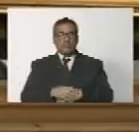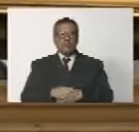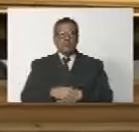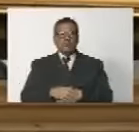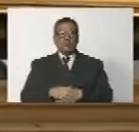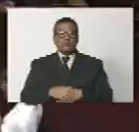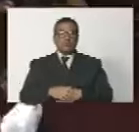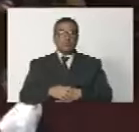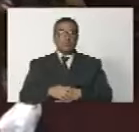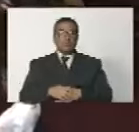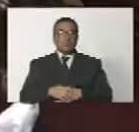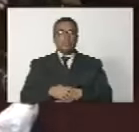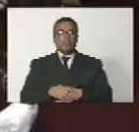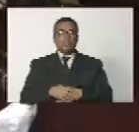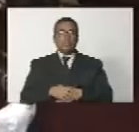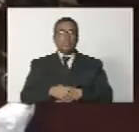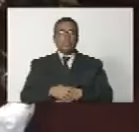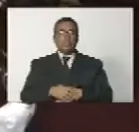secretaria.